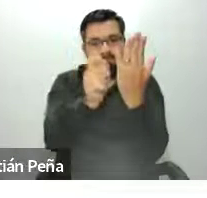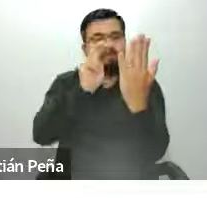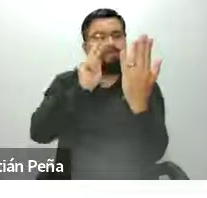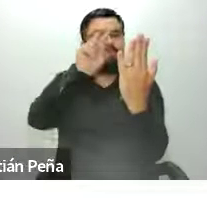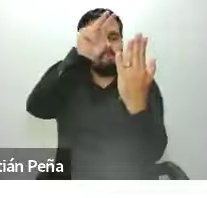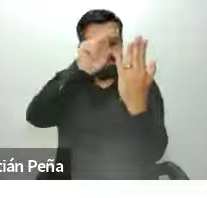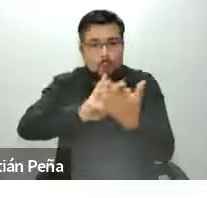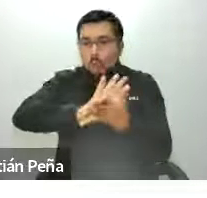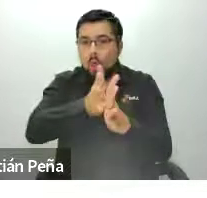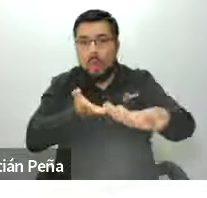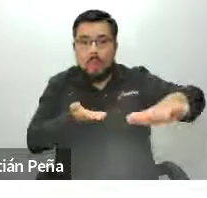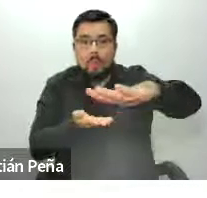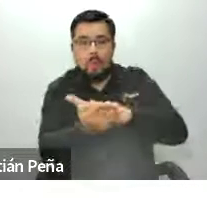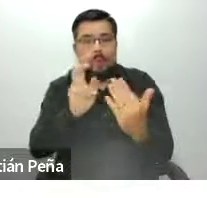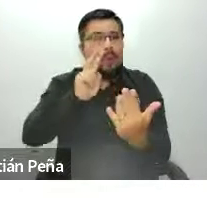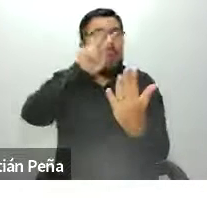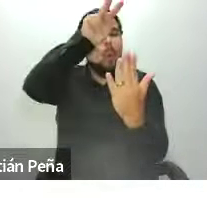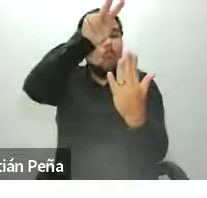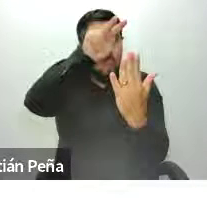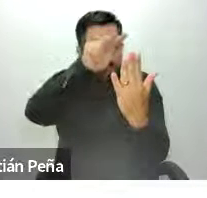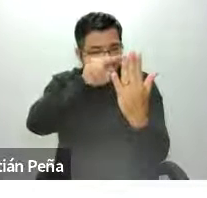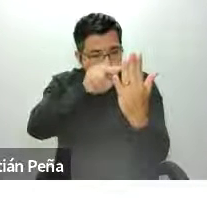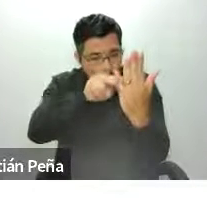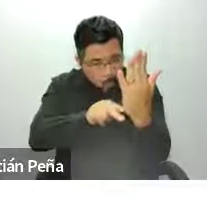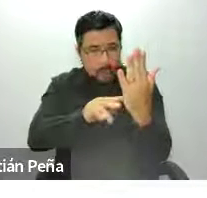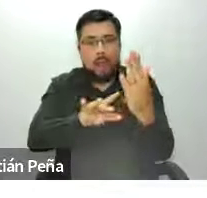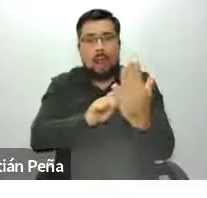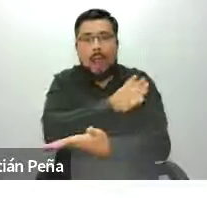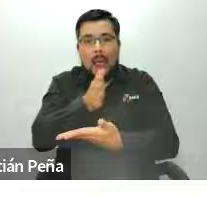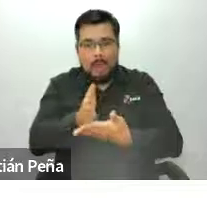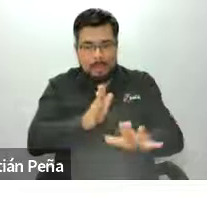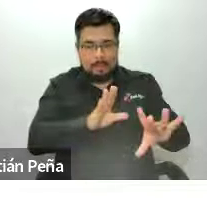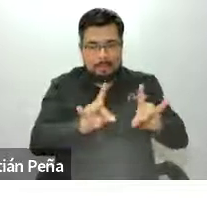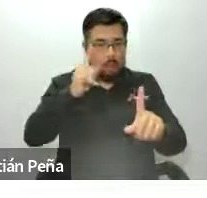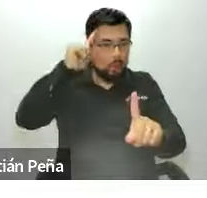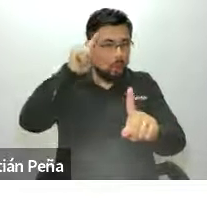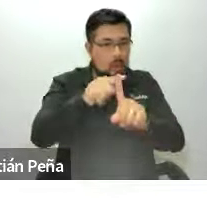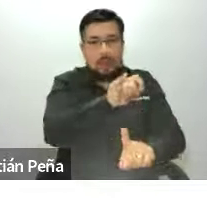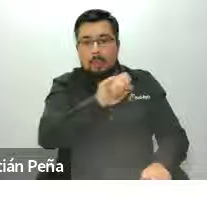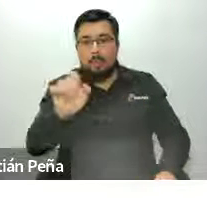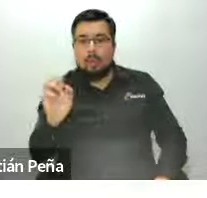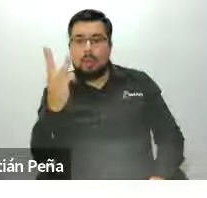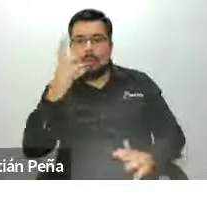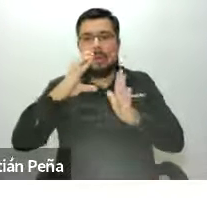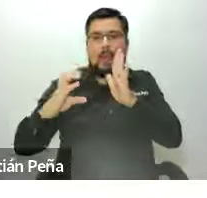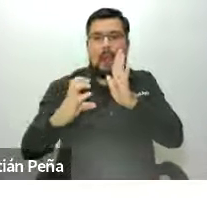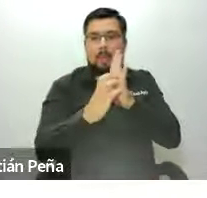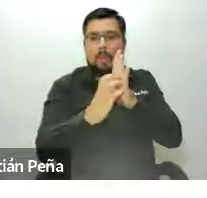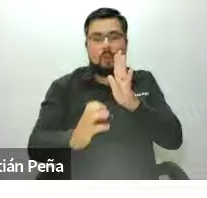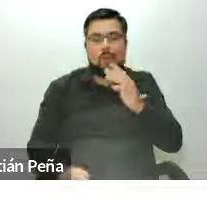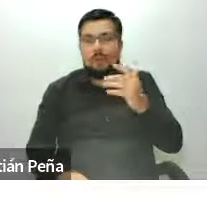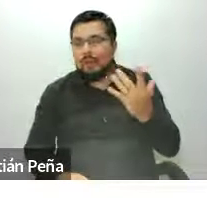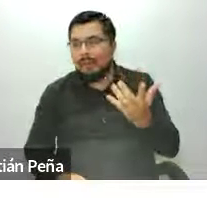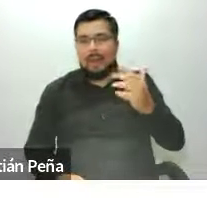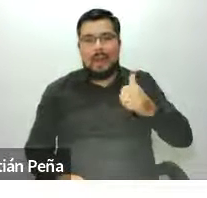su fundamento hasta la selección de objetivos también, y la propuesta del tercer capítulo, que es un poco de aplicación, de toma de